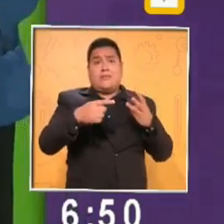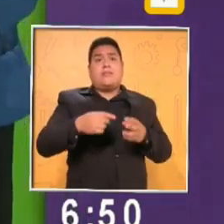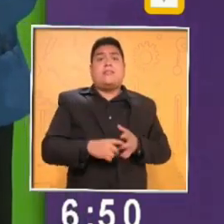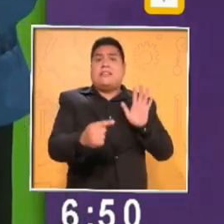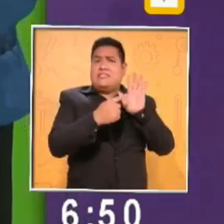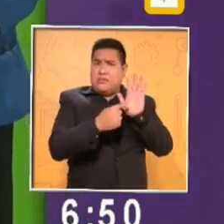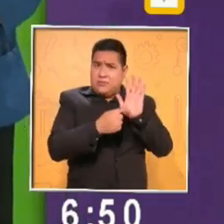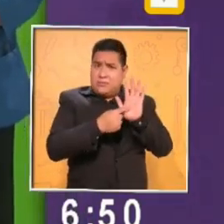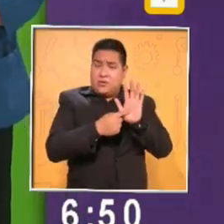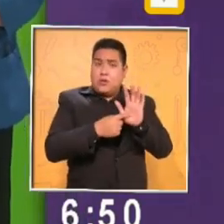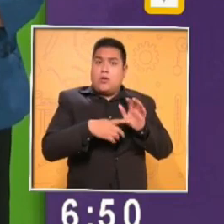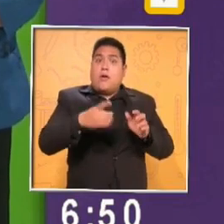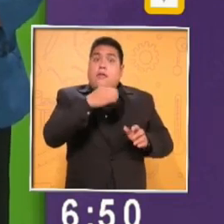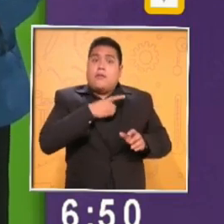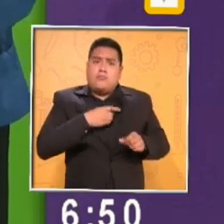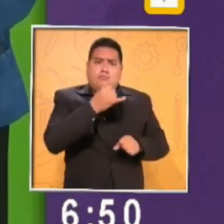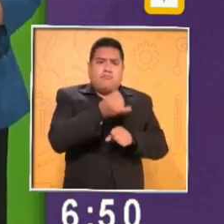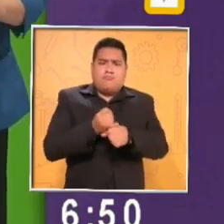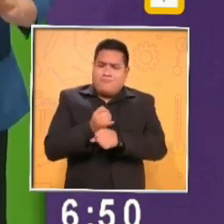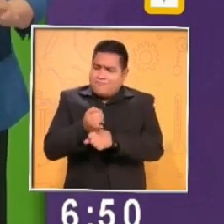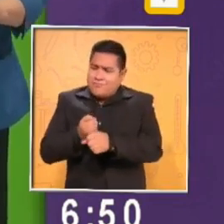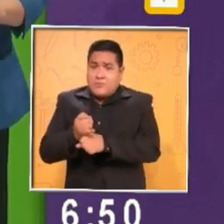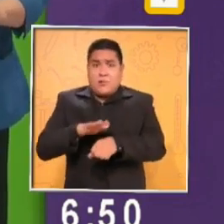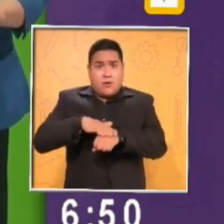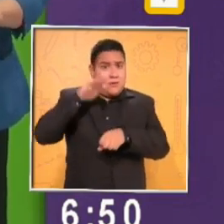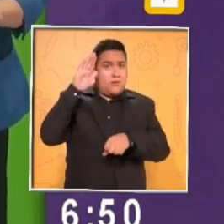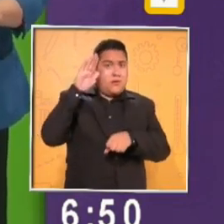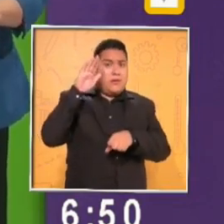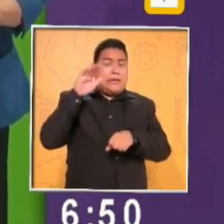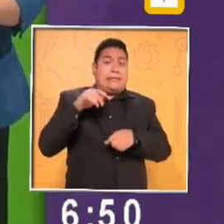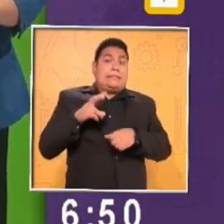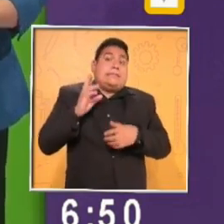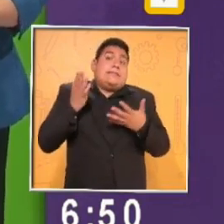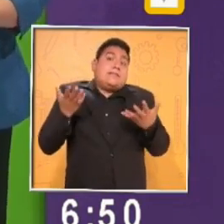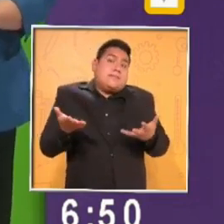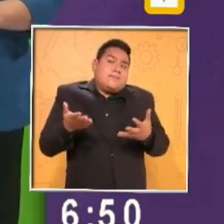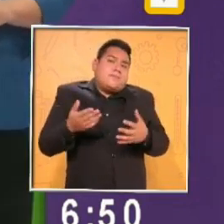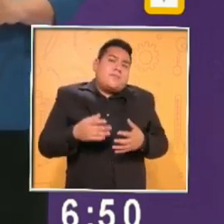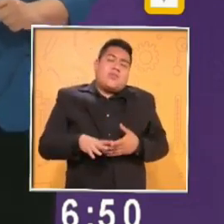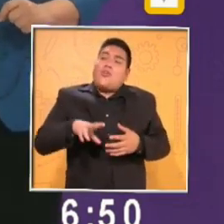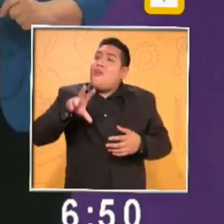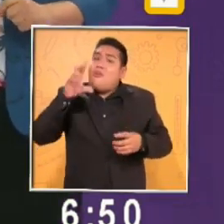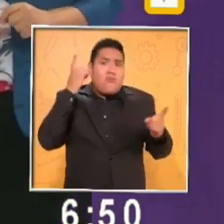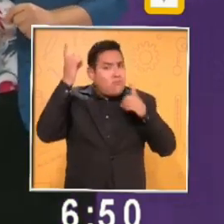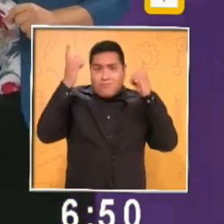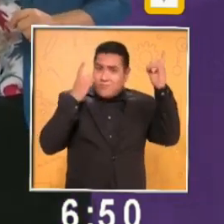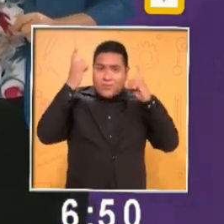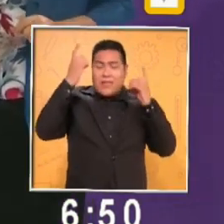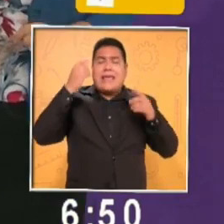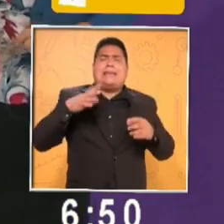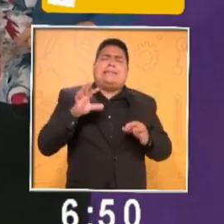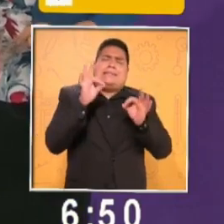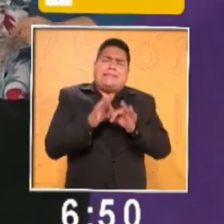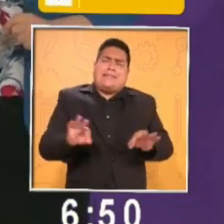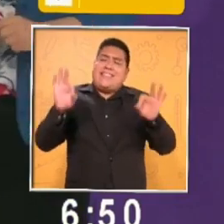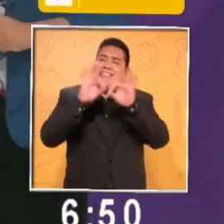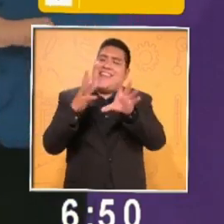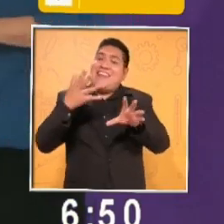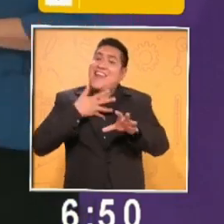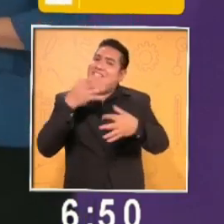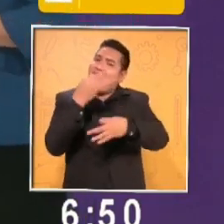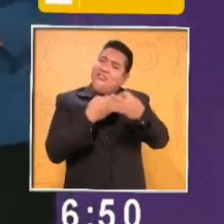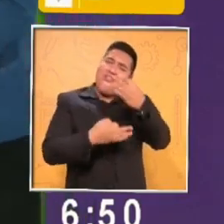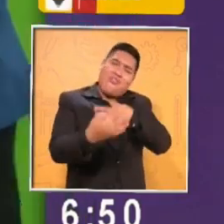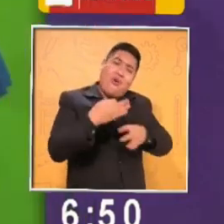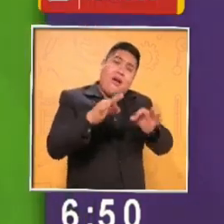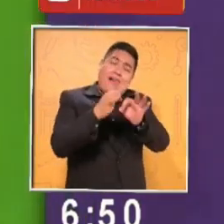más? Si es así, no lo duden, muchachos. Es importante que tengamos la información suficiente para empezar